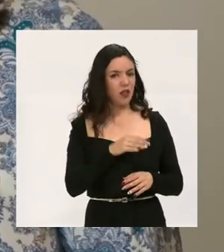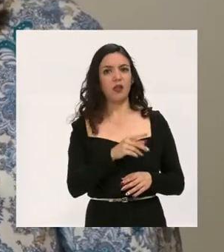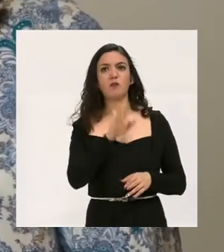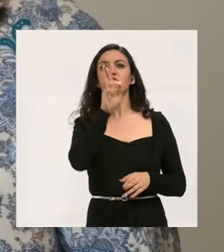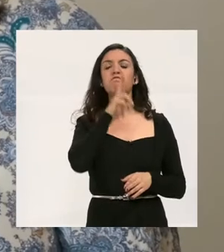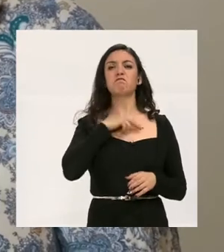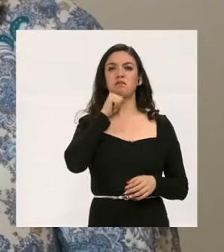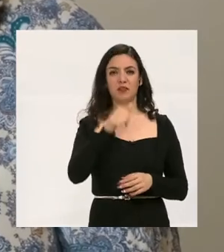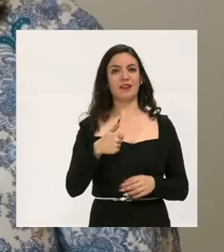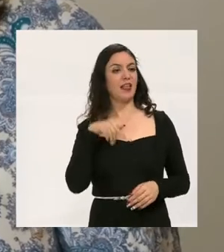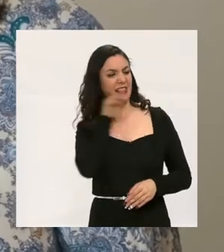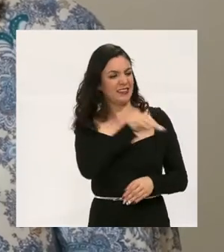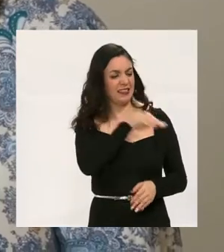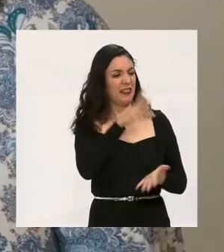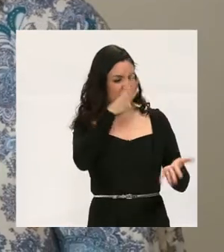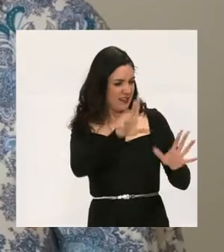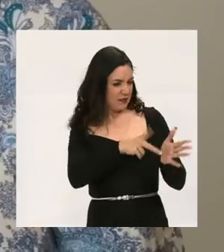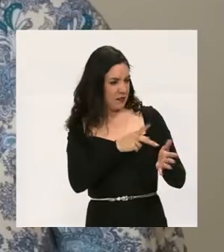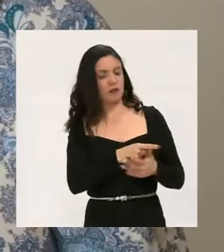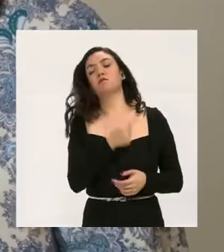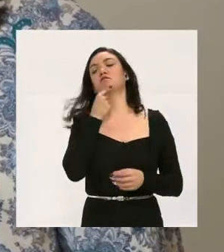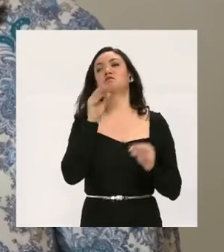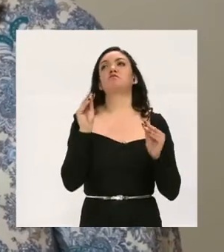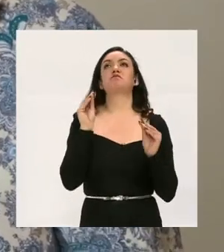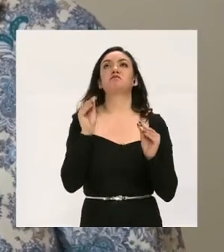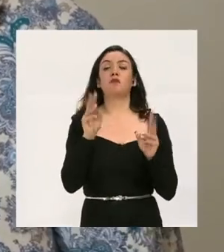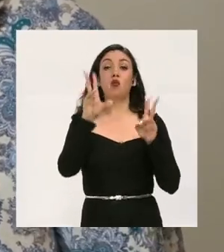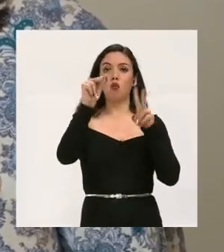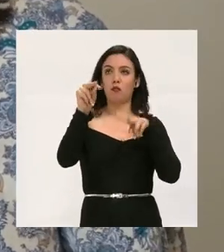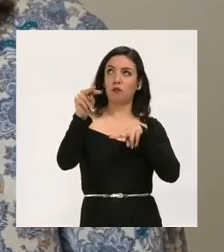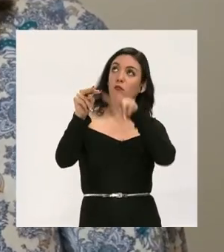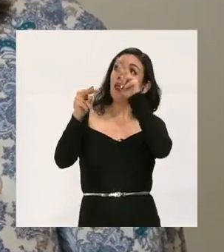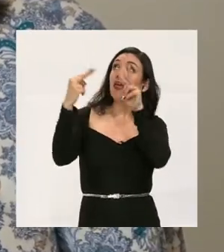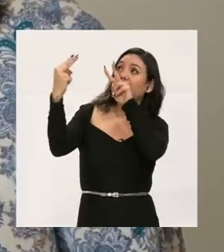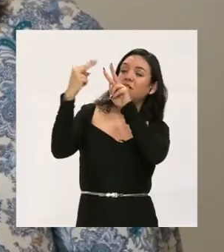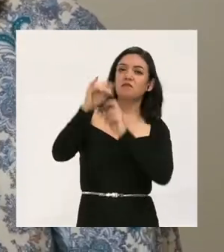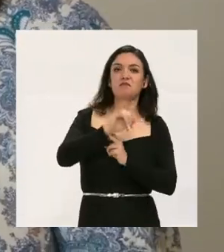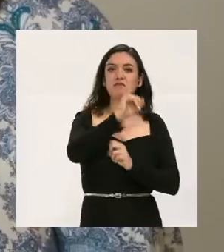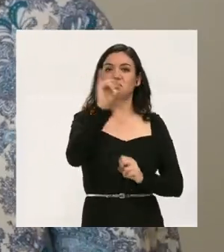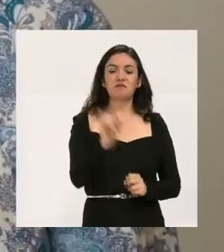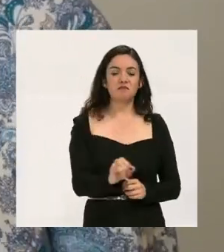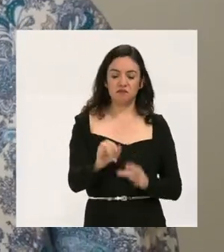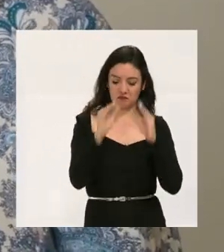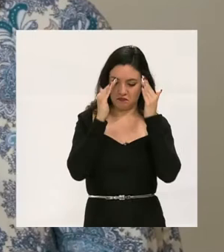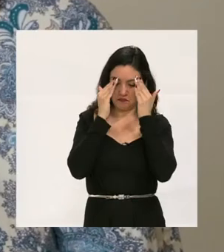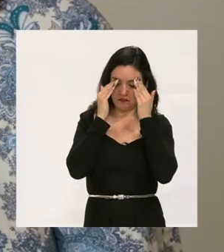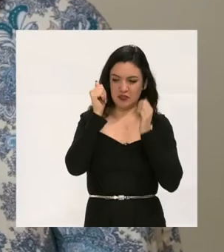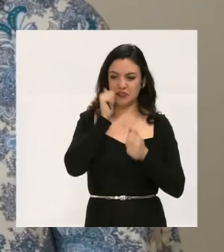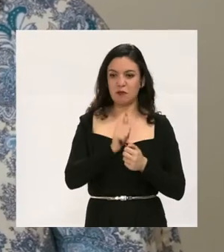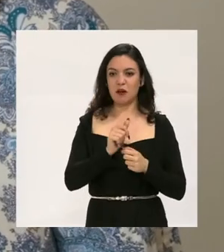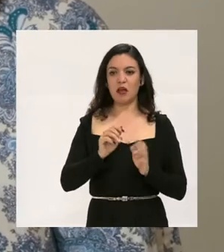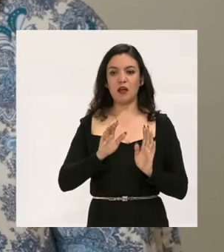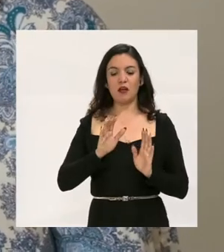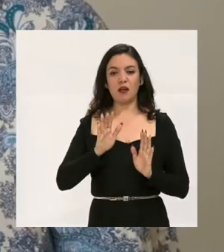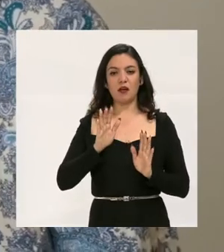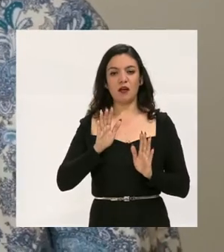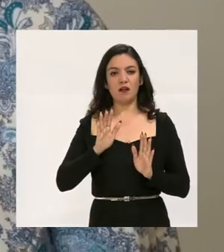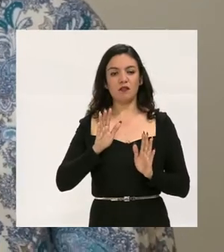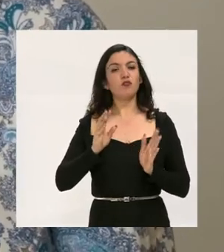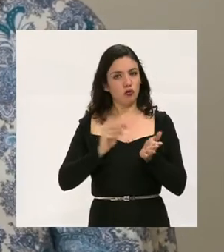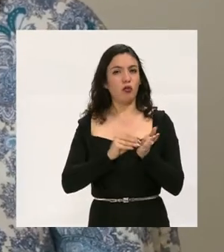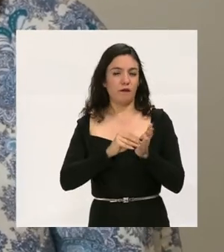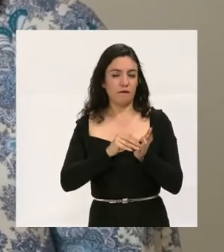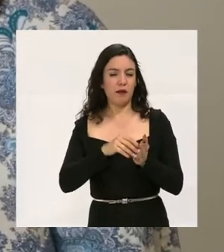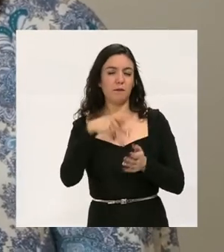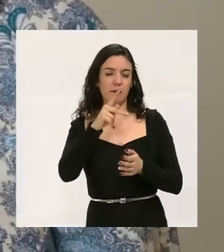respondía para nada o sea tú le puedes hablar diez veces si no te hacen nada de contacto visual incluso hasta tiene